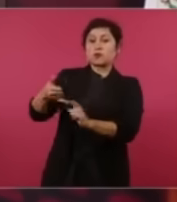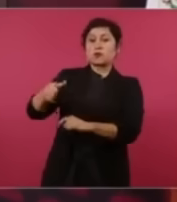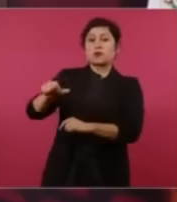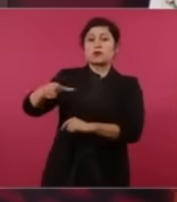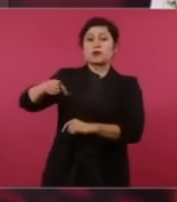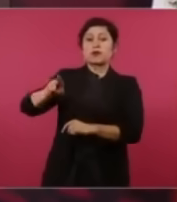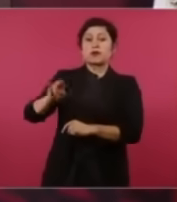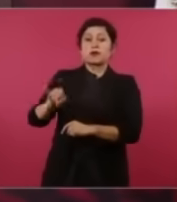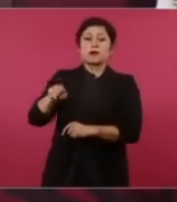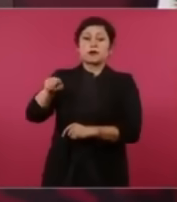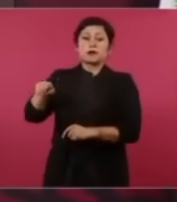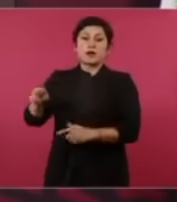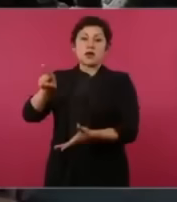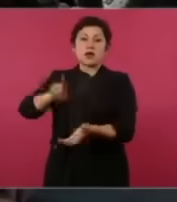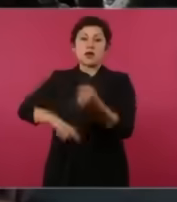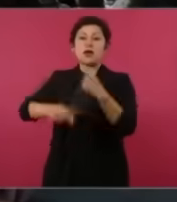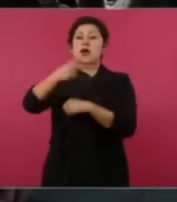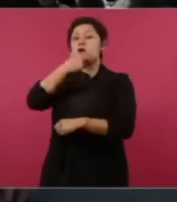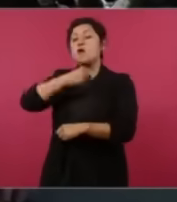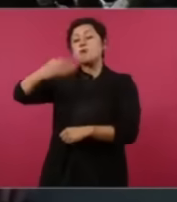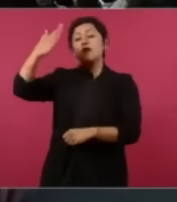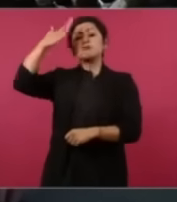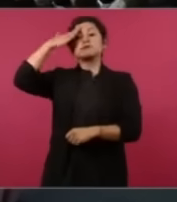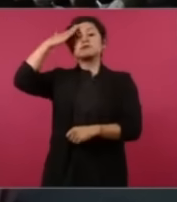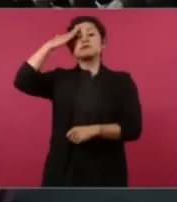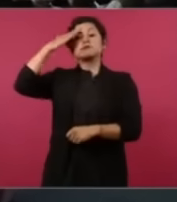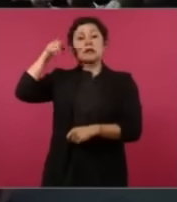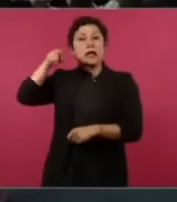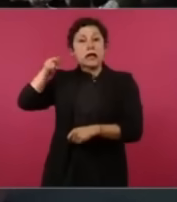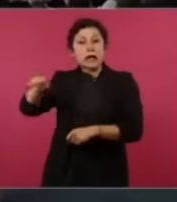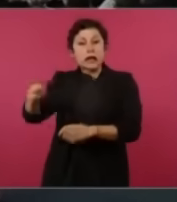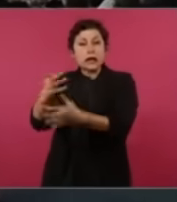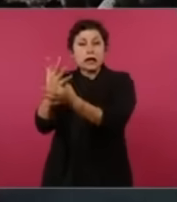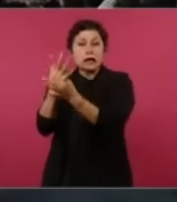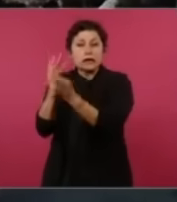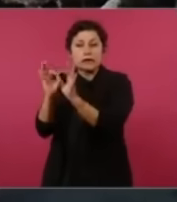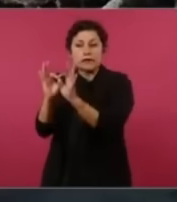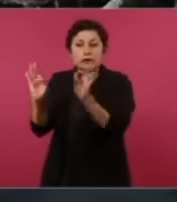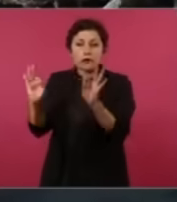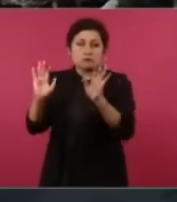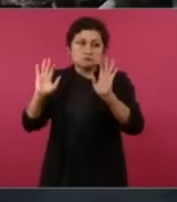y que es oportuno repetir,